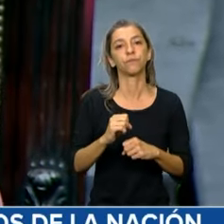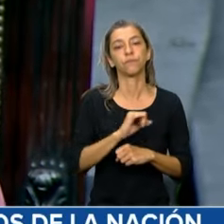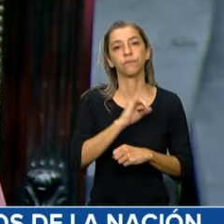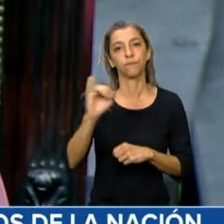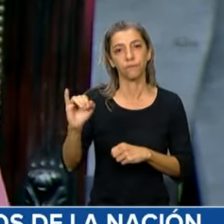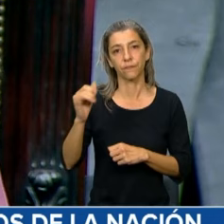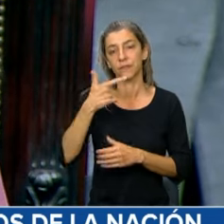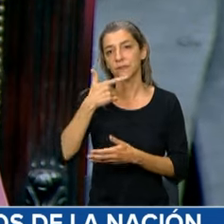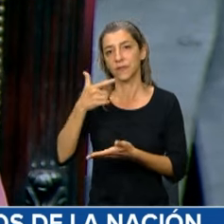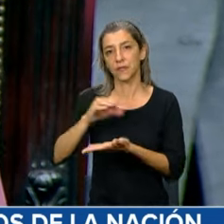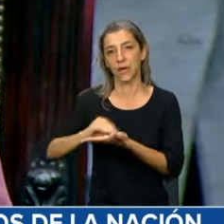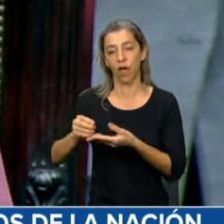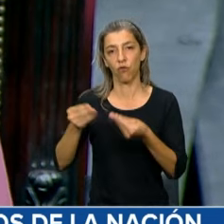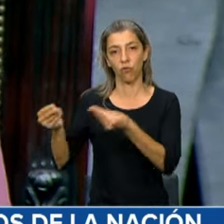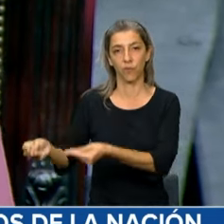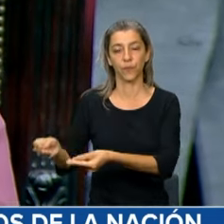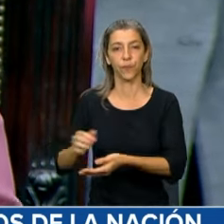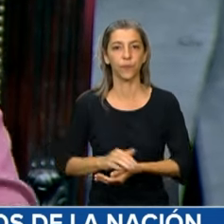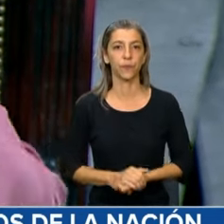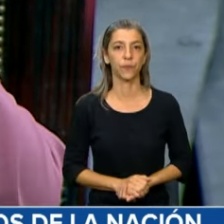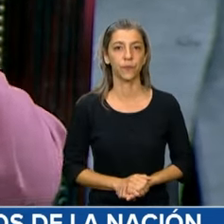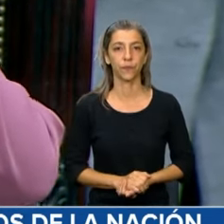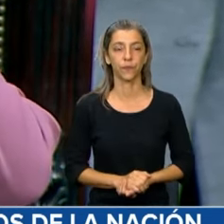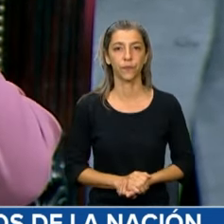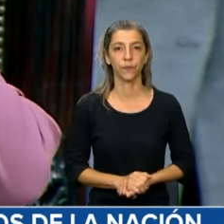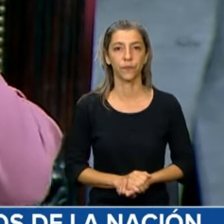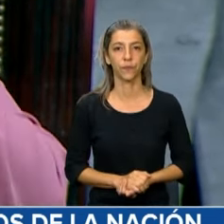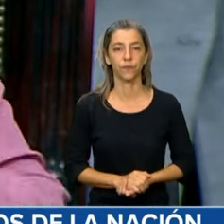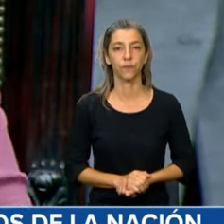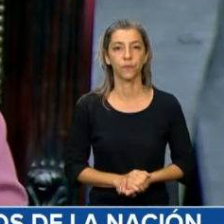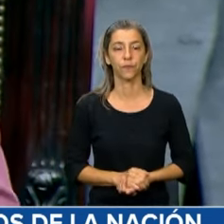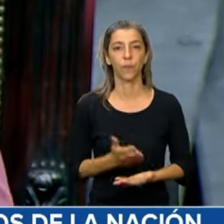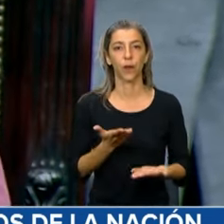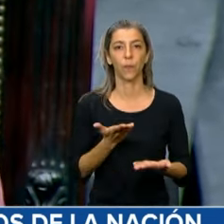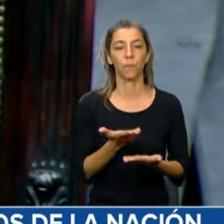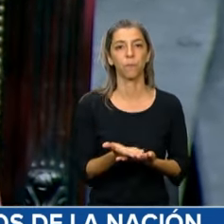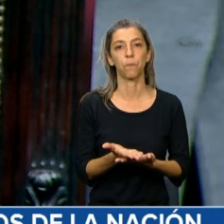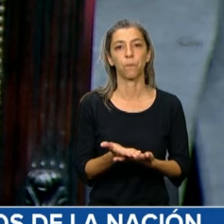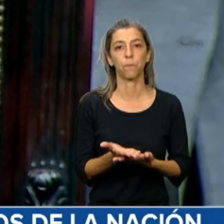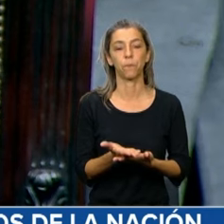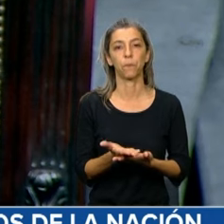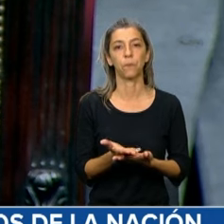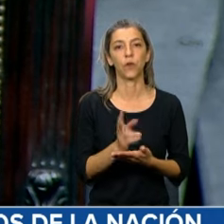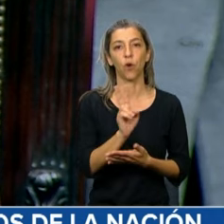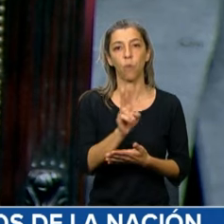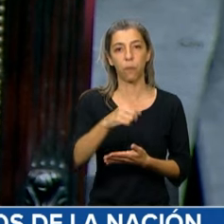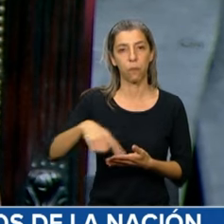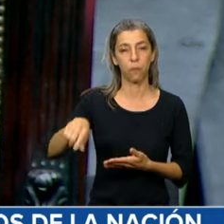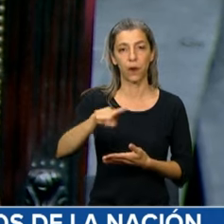al honorable senado Antes que nada quiero pedir los permisos para